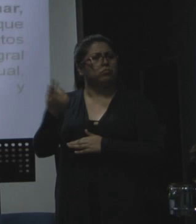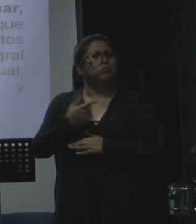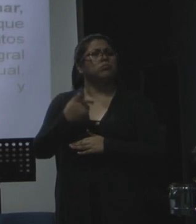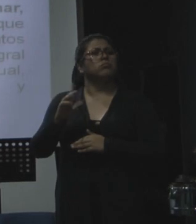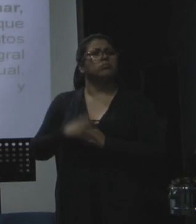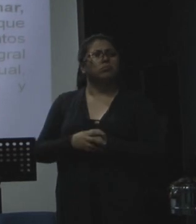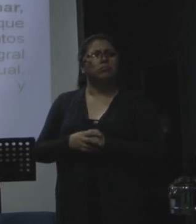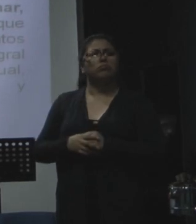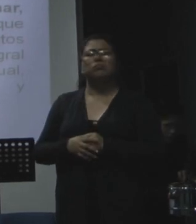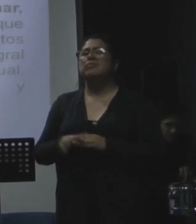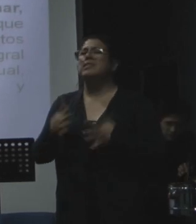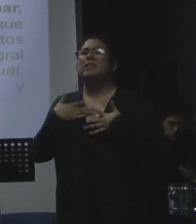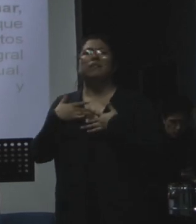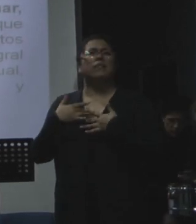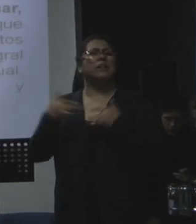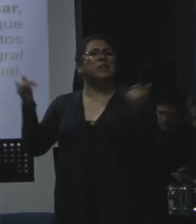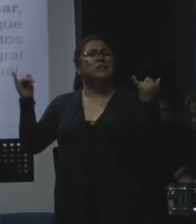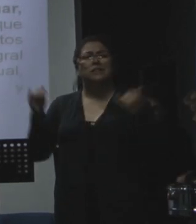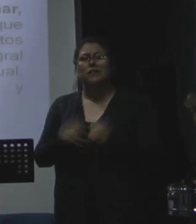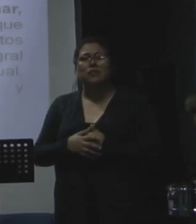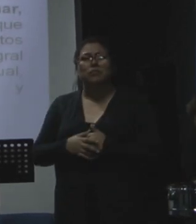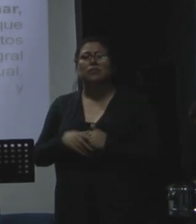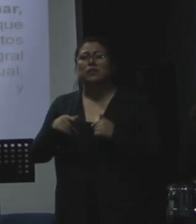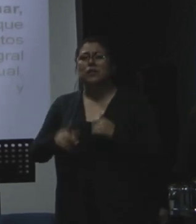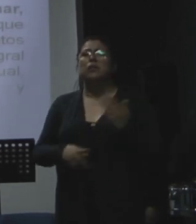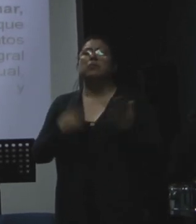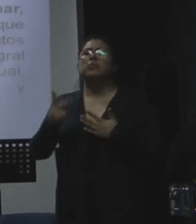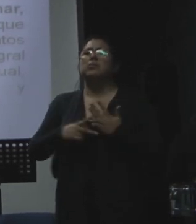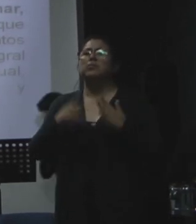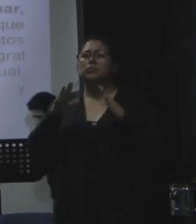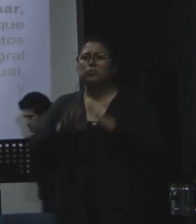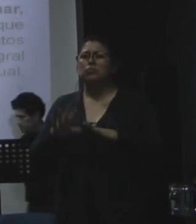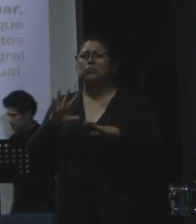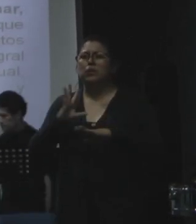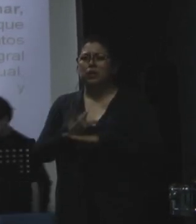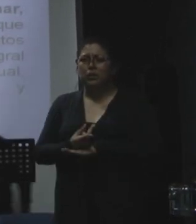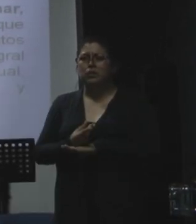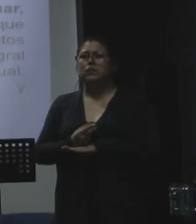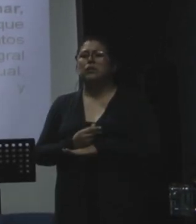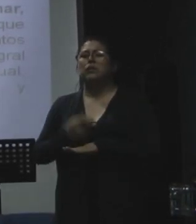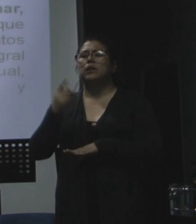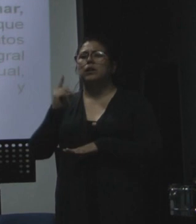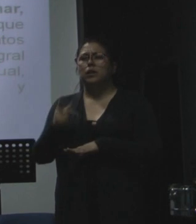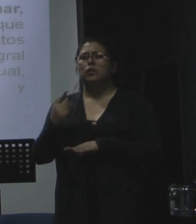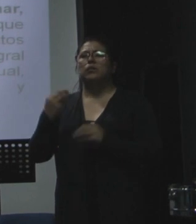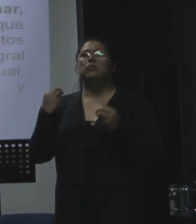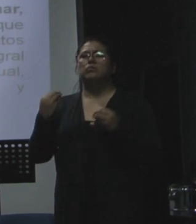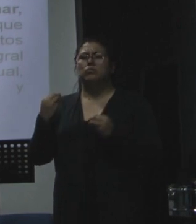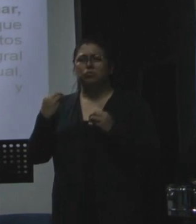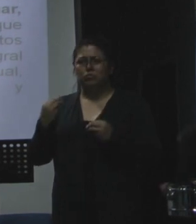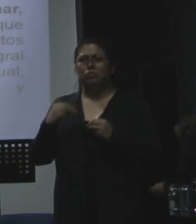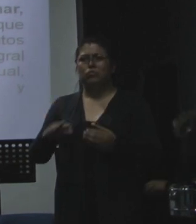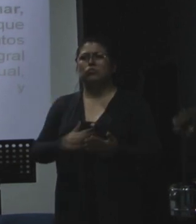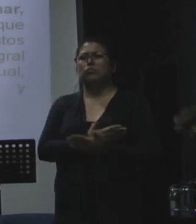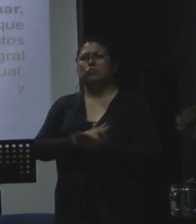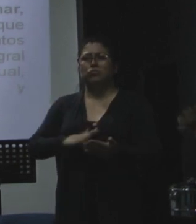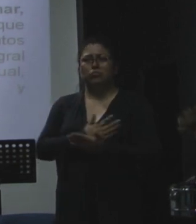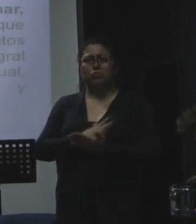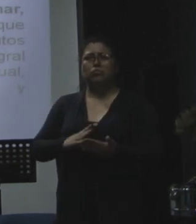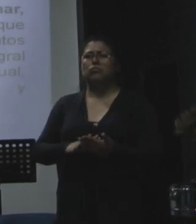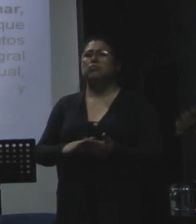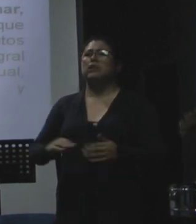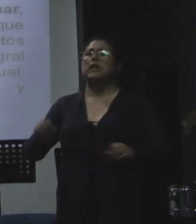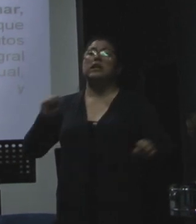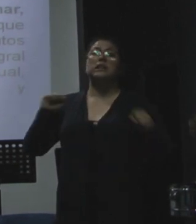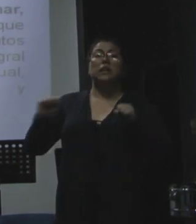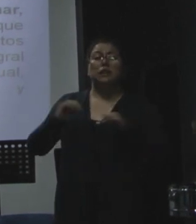que buscamos es su felicidad por medio de este proyecto artístico. O sea, ellos son muy musicales, ya lo van a ver. Ellos no solamente tocan salsa,